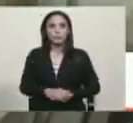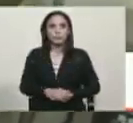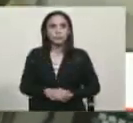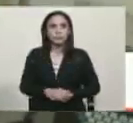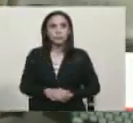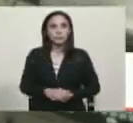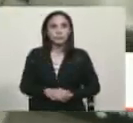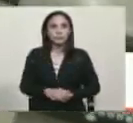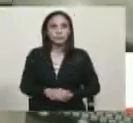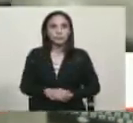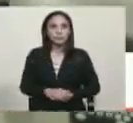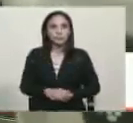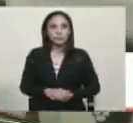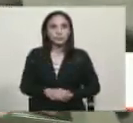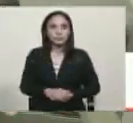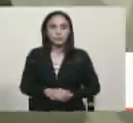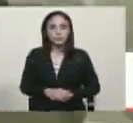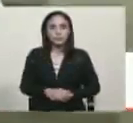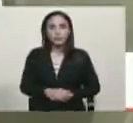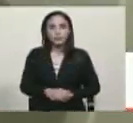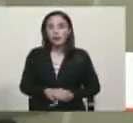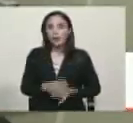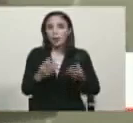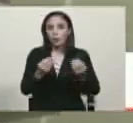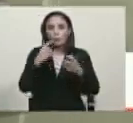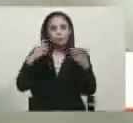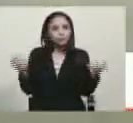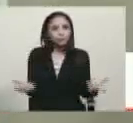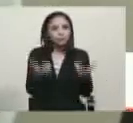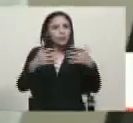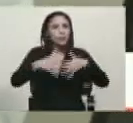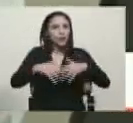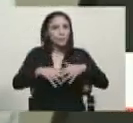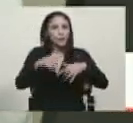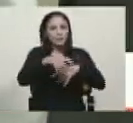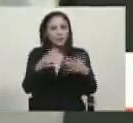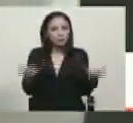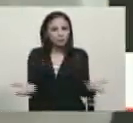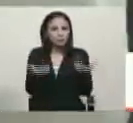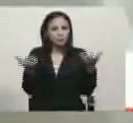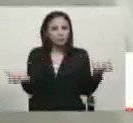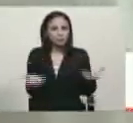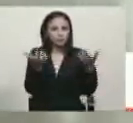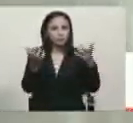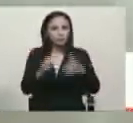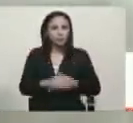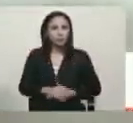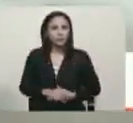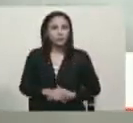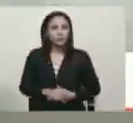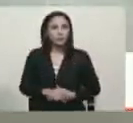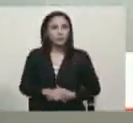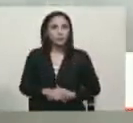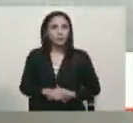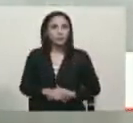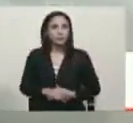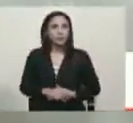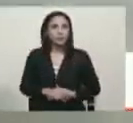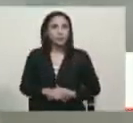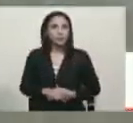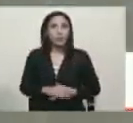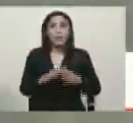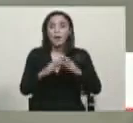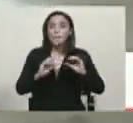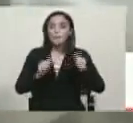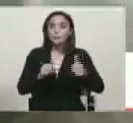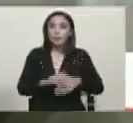manera siniestrosa, hubo un incendio en la planta donde se quemaron parte de esos medicamentos. Y empezó esa